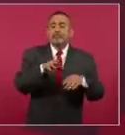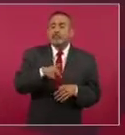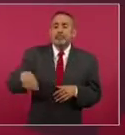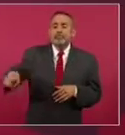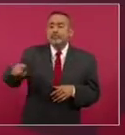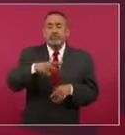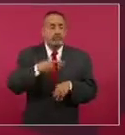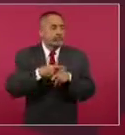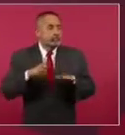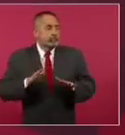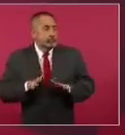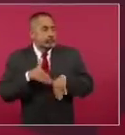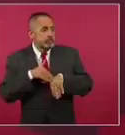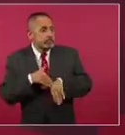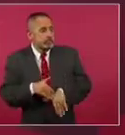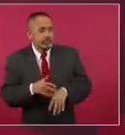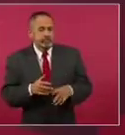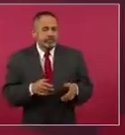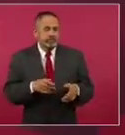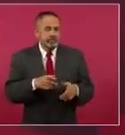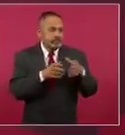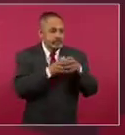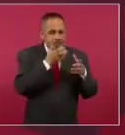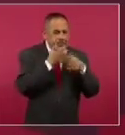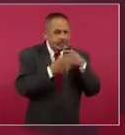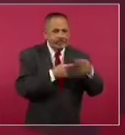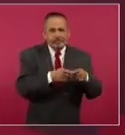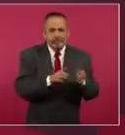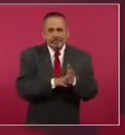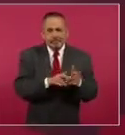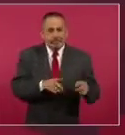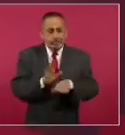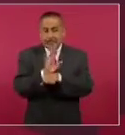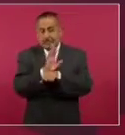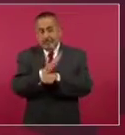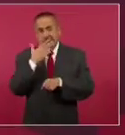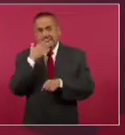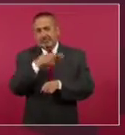de los conservadores. Le va a ir muy bien a la película.